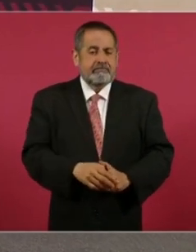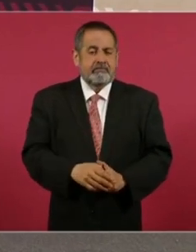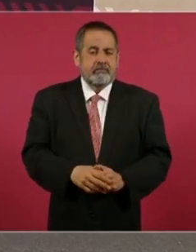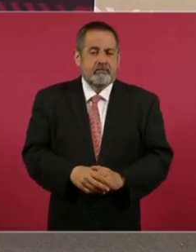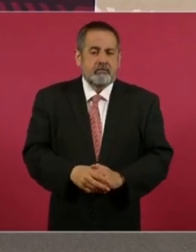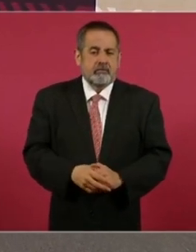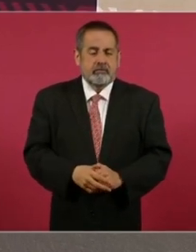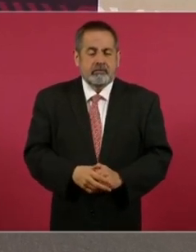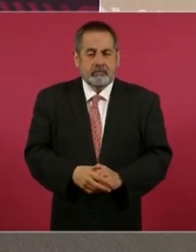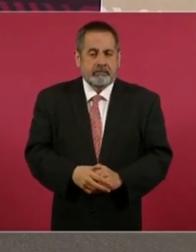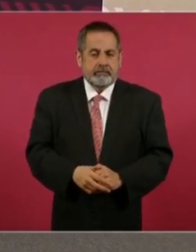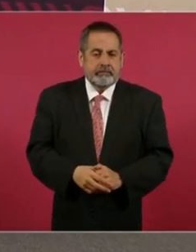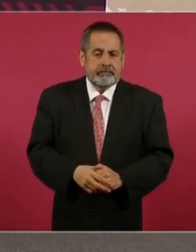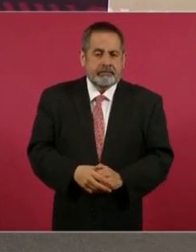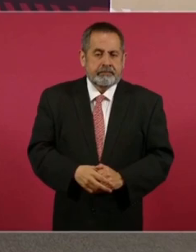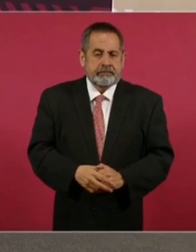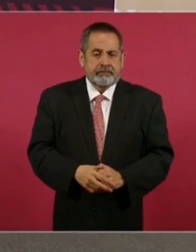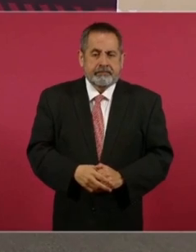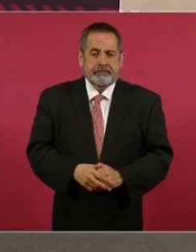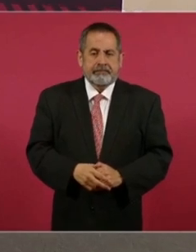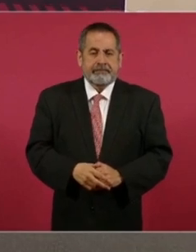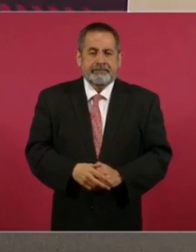Pues es